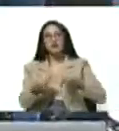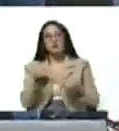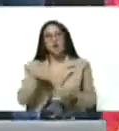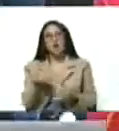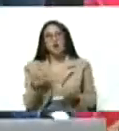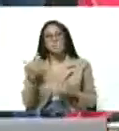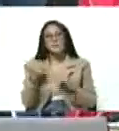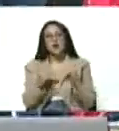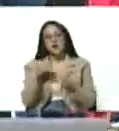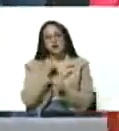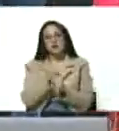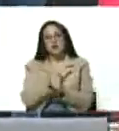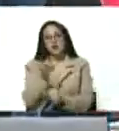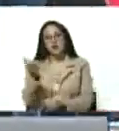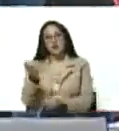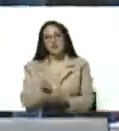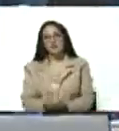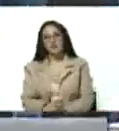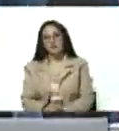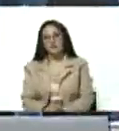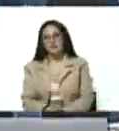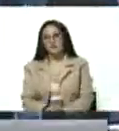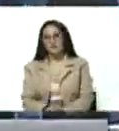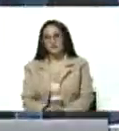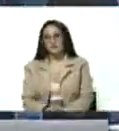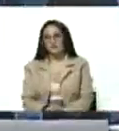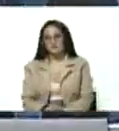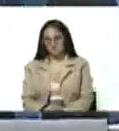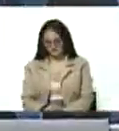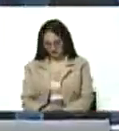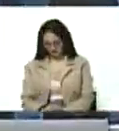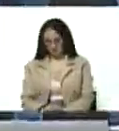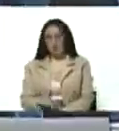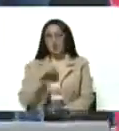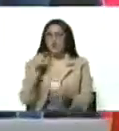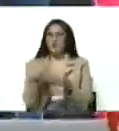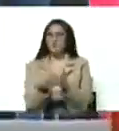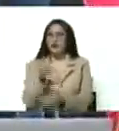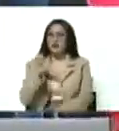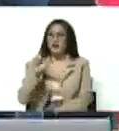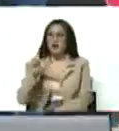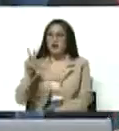el trabajo a ellos. Cuando nombraron a Elvis aquí,